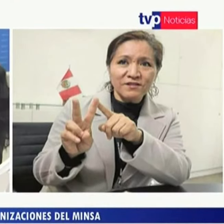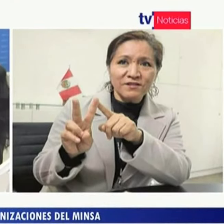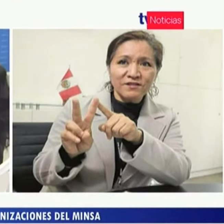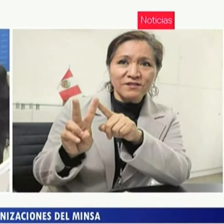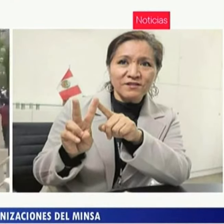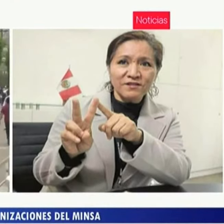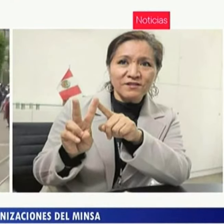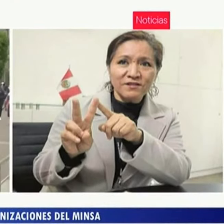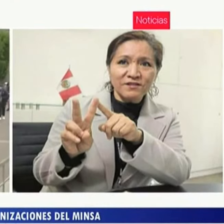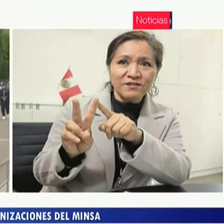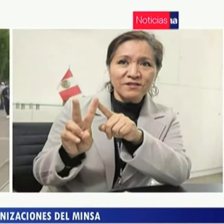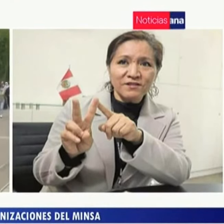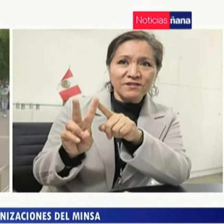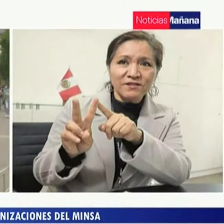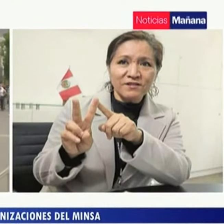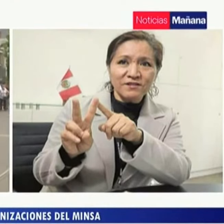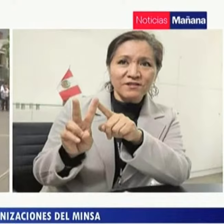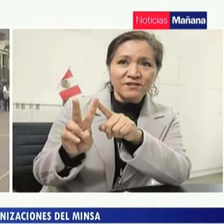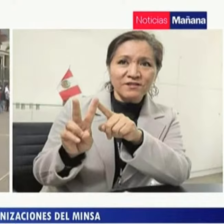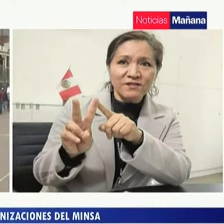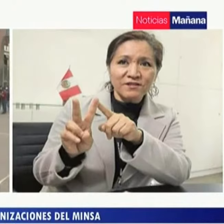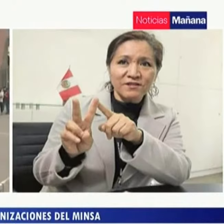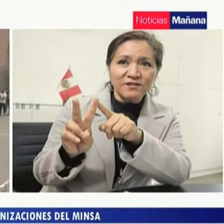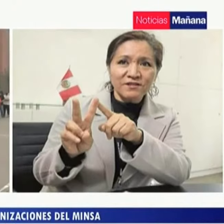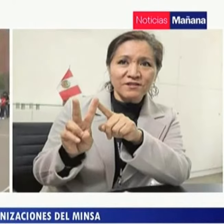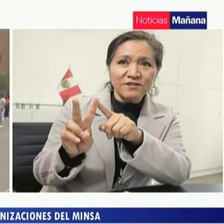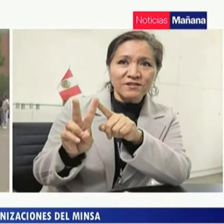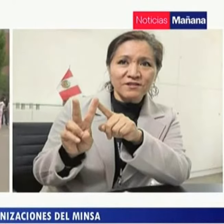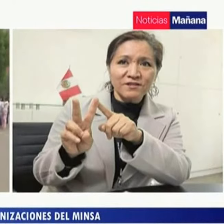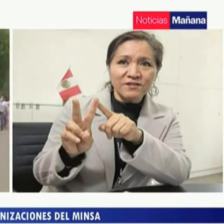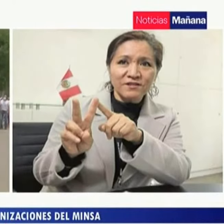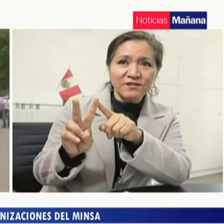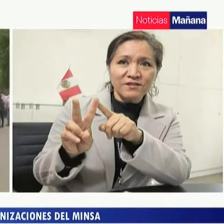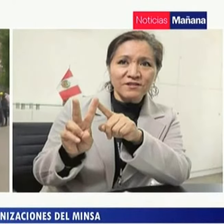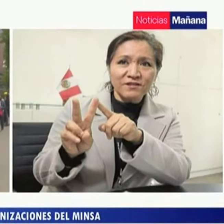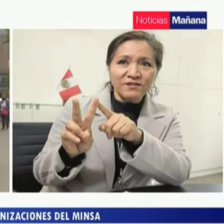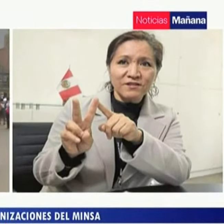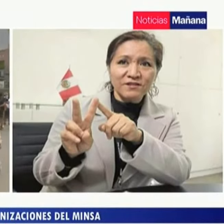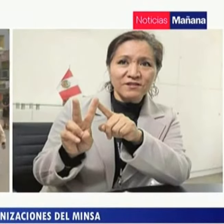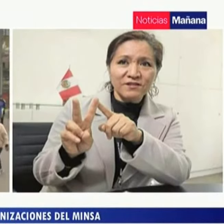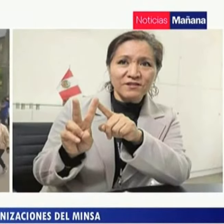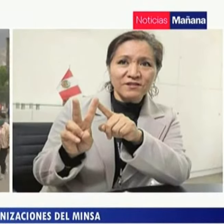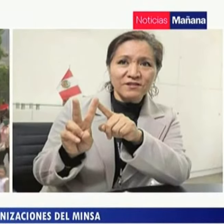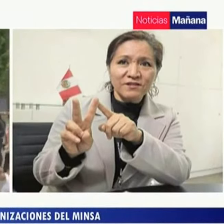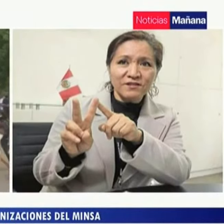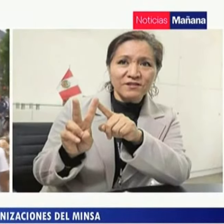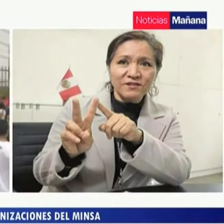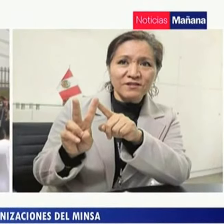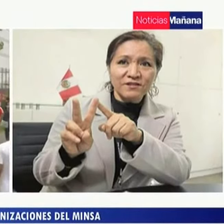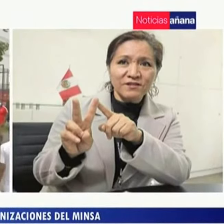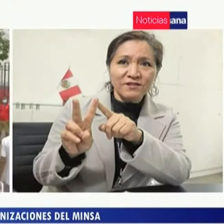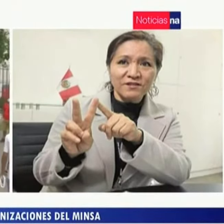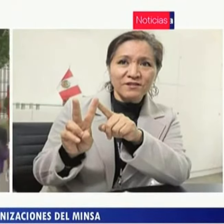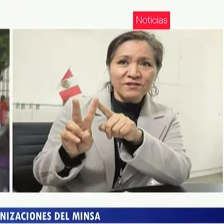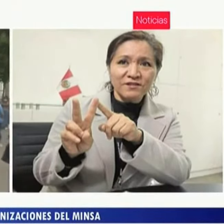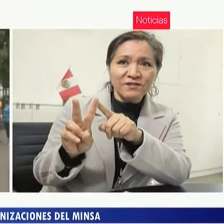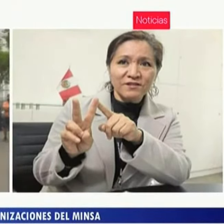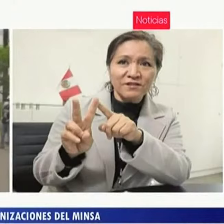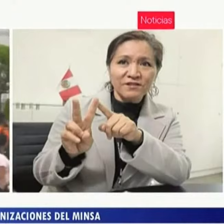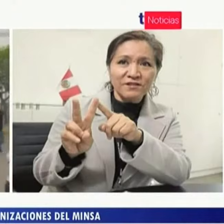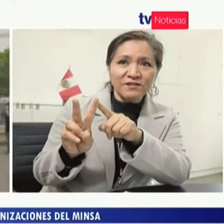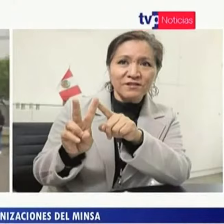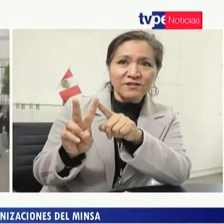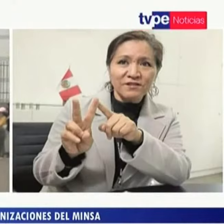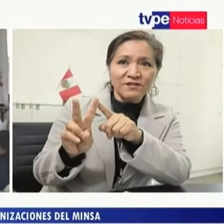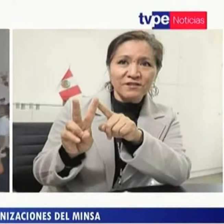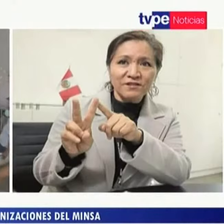hemos alcanzado un valor de 1.028.000 más o menos contados, en conteo rápido, tomando en cuenta